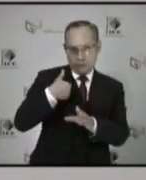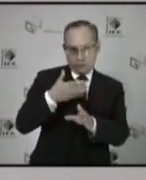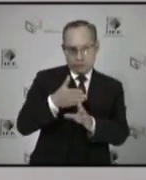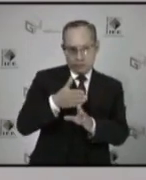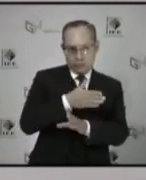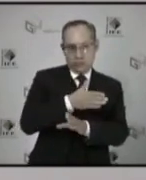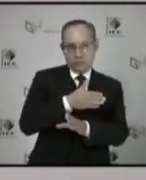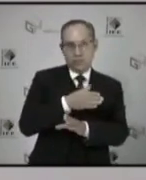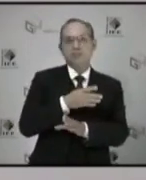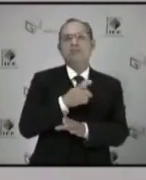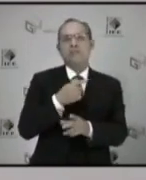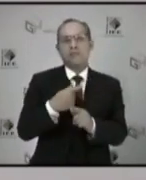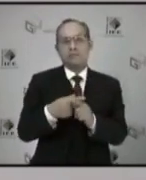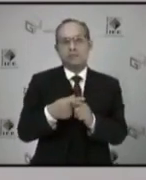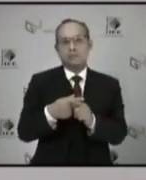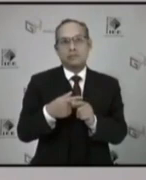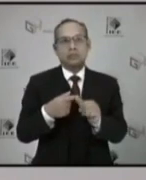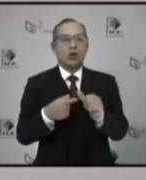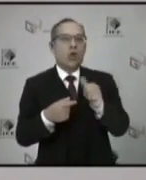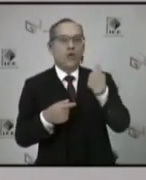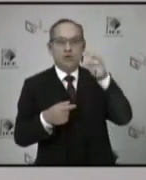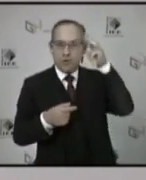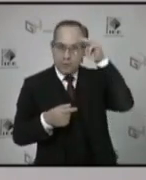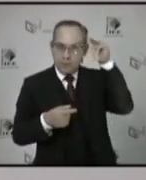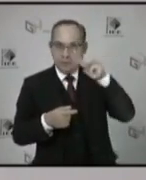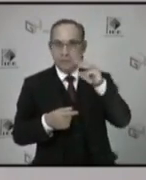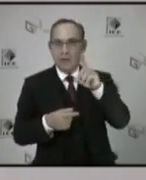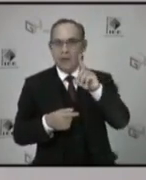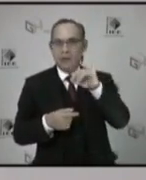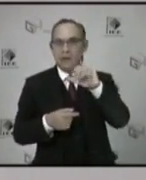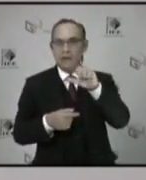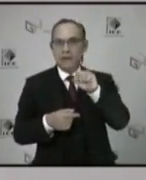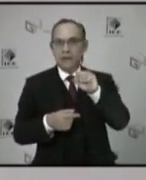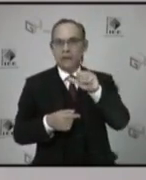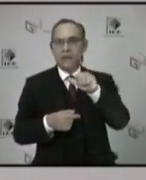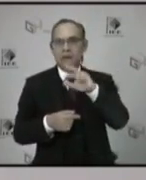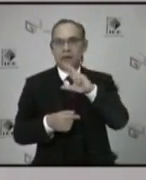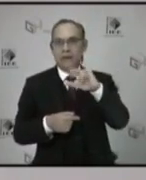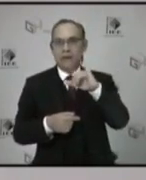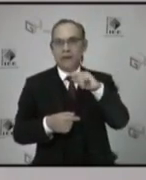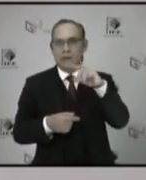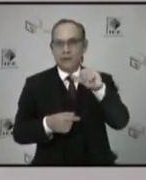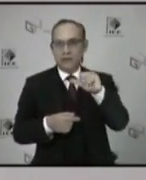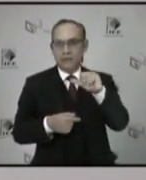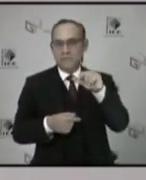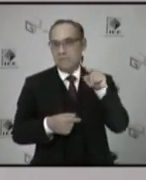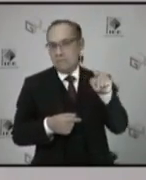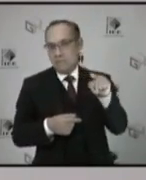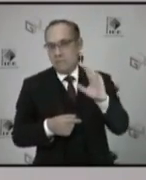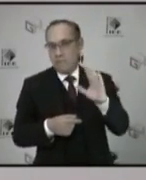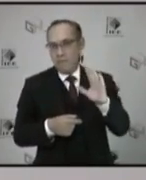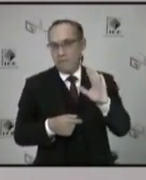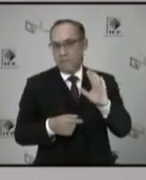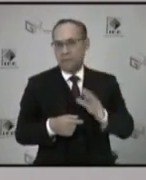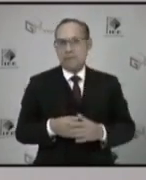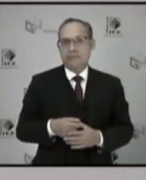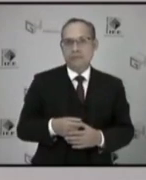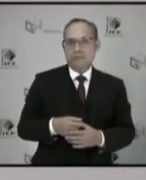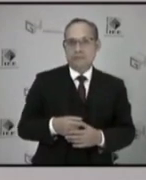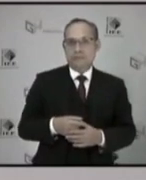me sustituyó otro magistrado. Díaz Arriaga, particularmente. Usted ha mencionado una serie de